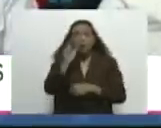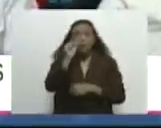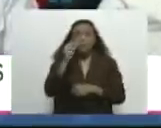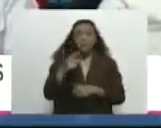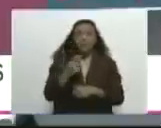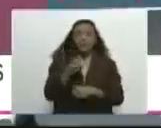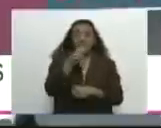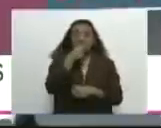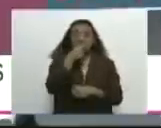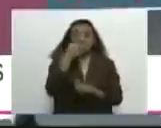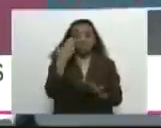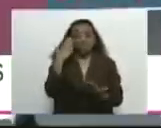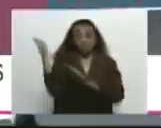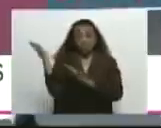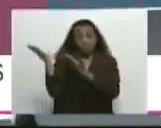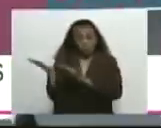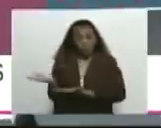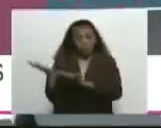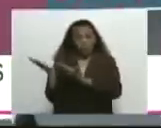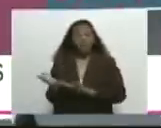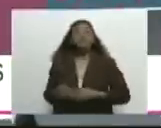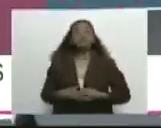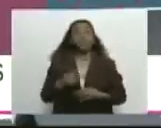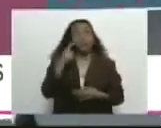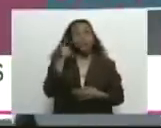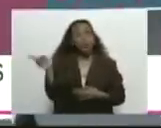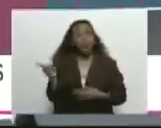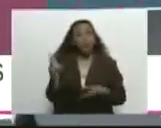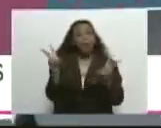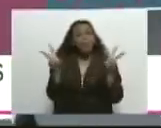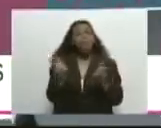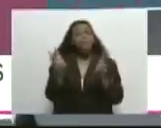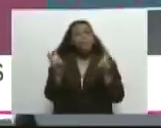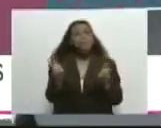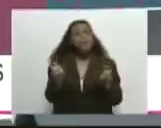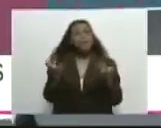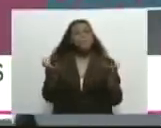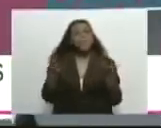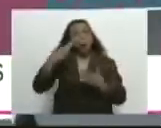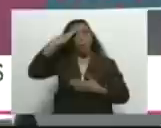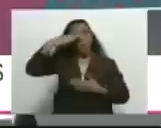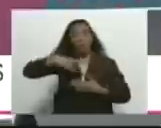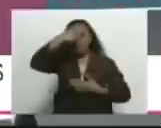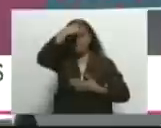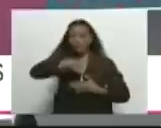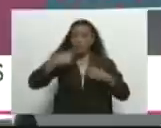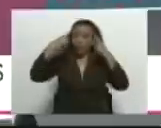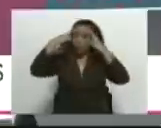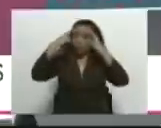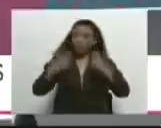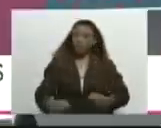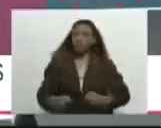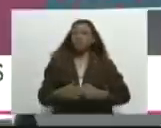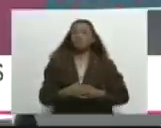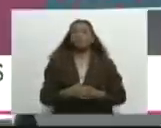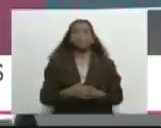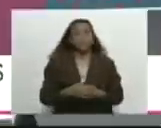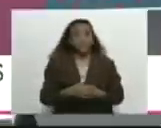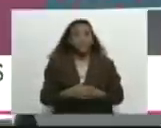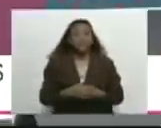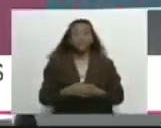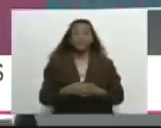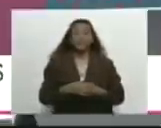hacer un comentario también en relación a estos temas, como militar de